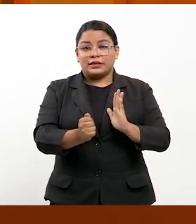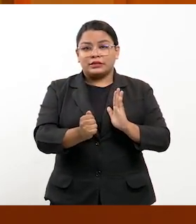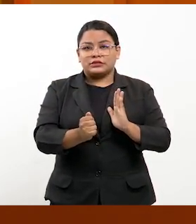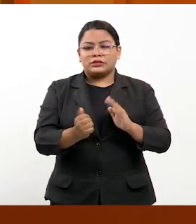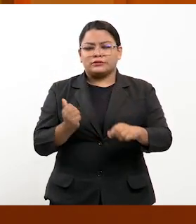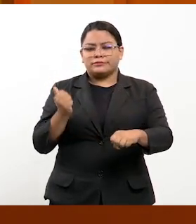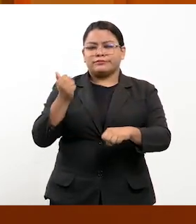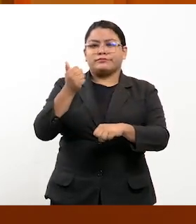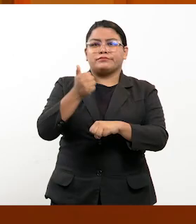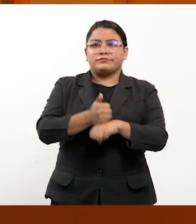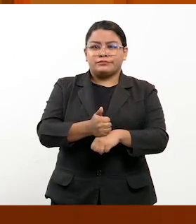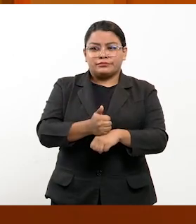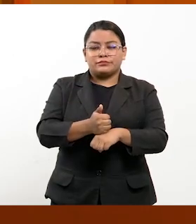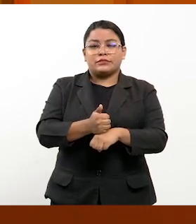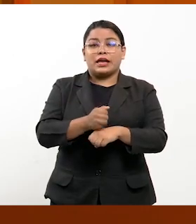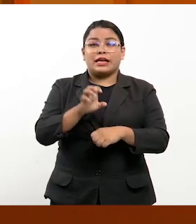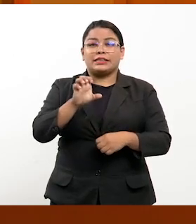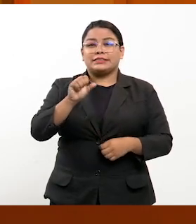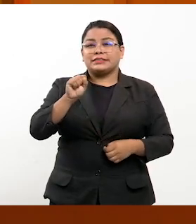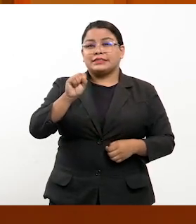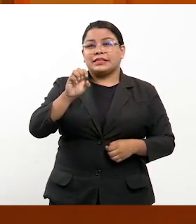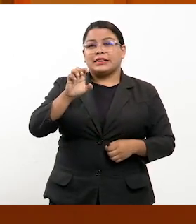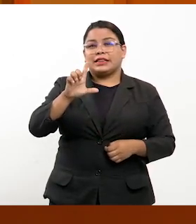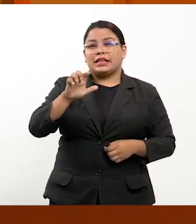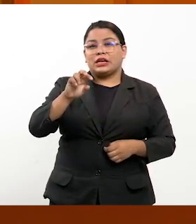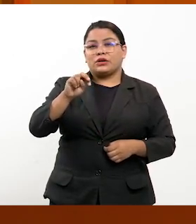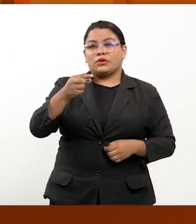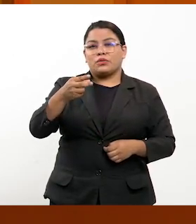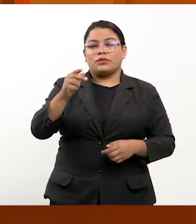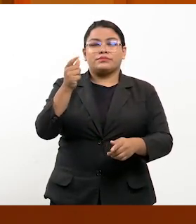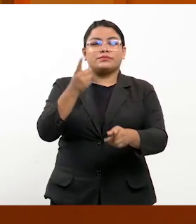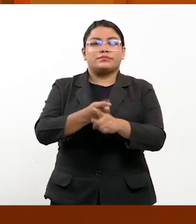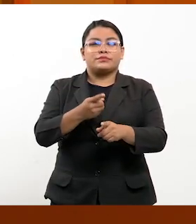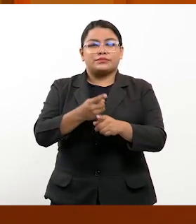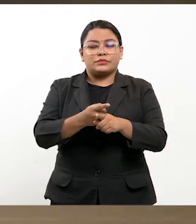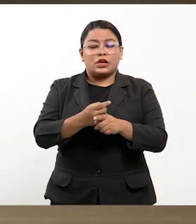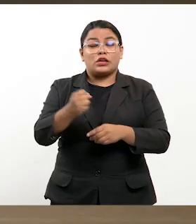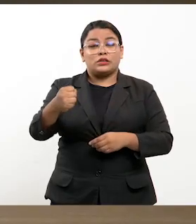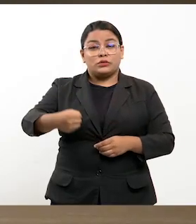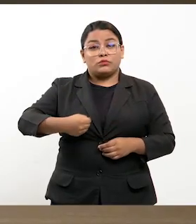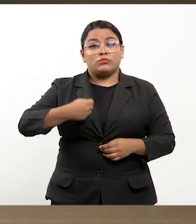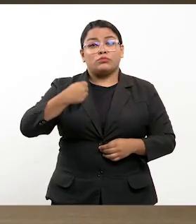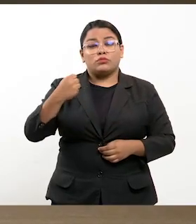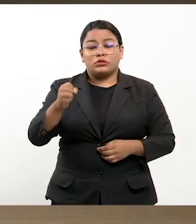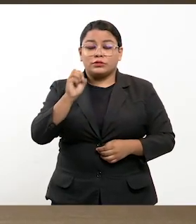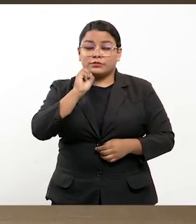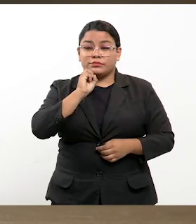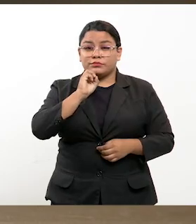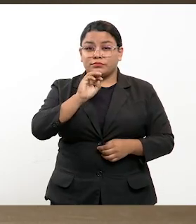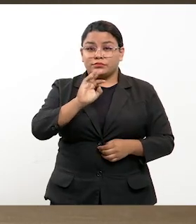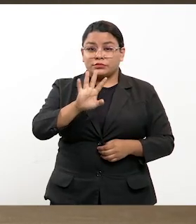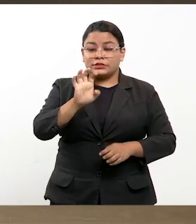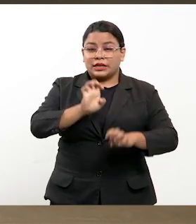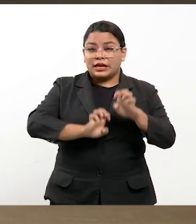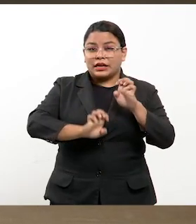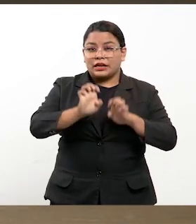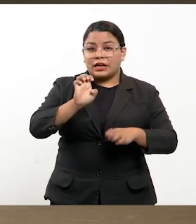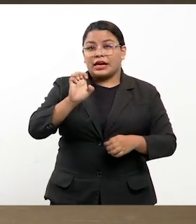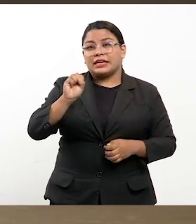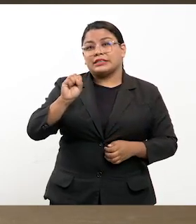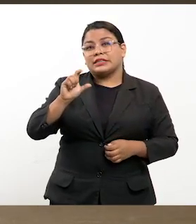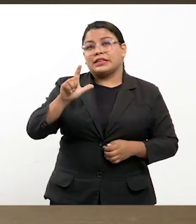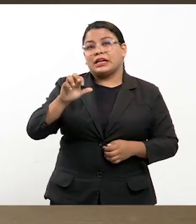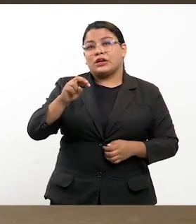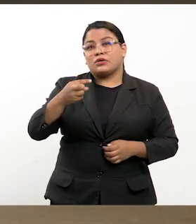está fundamentado el equipo de ESLengua. Así es, Paola. Algo importante a mencionar sobre la evaluación en